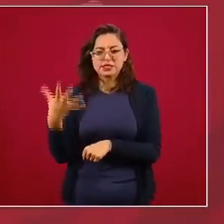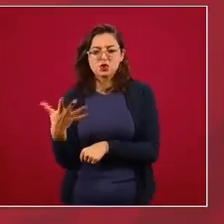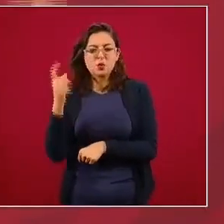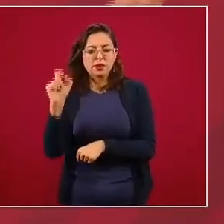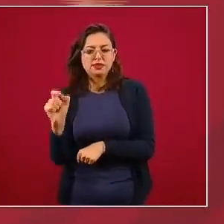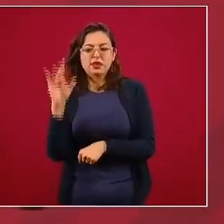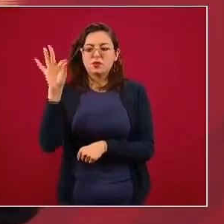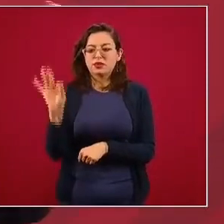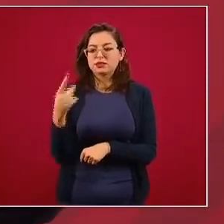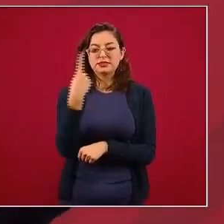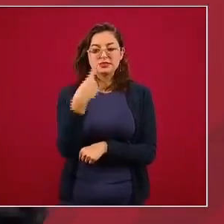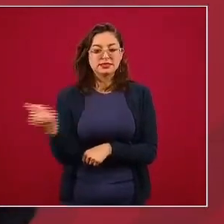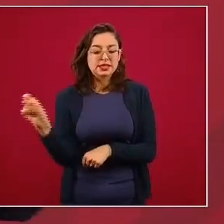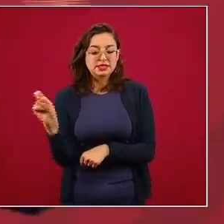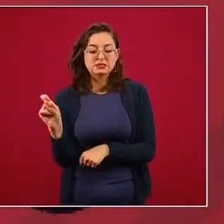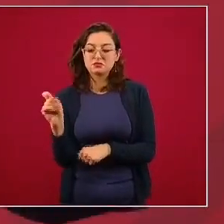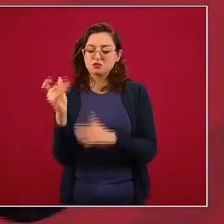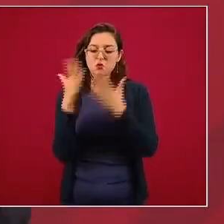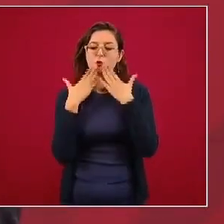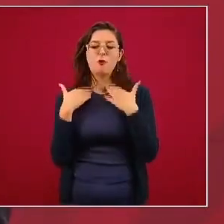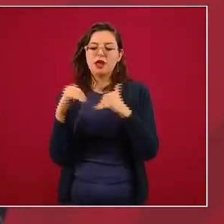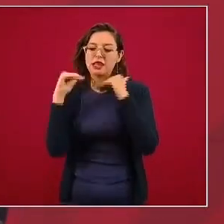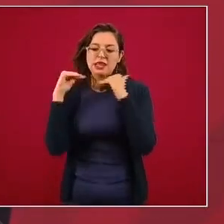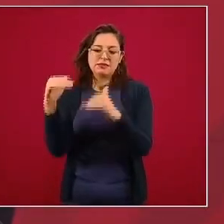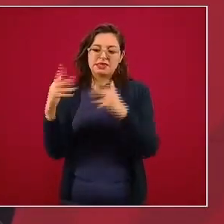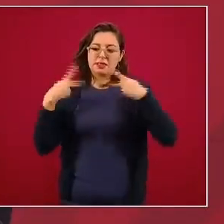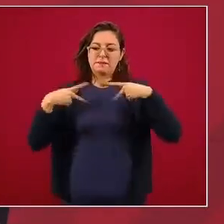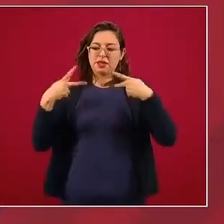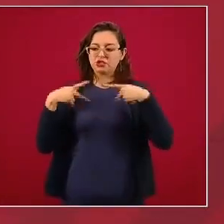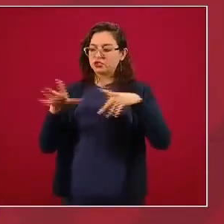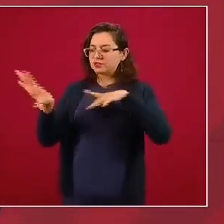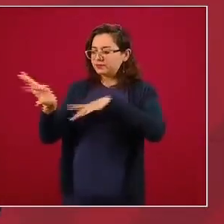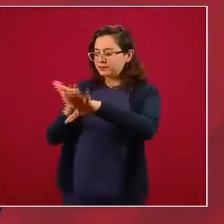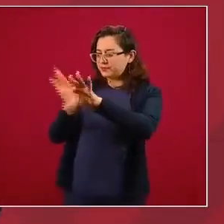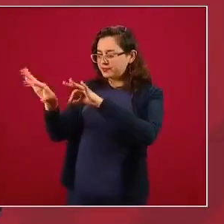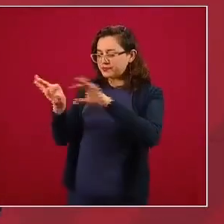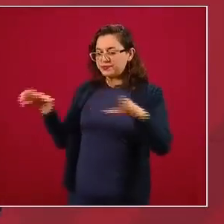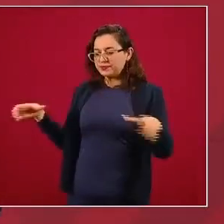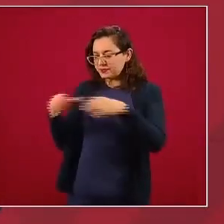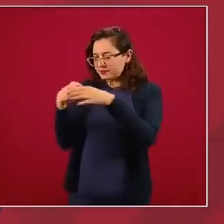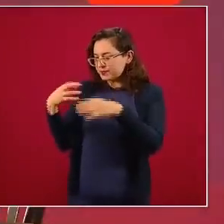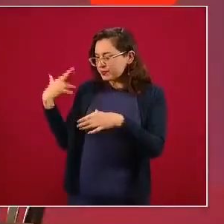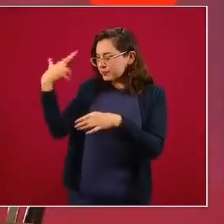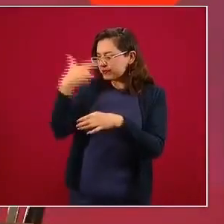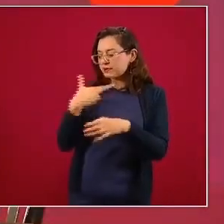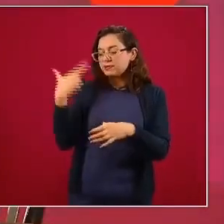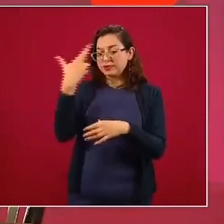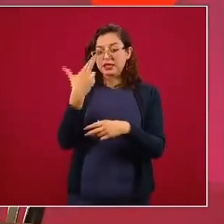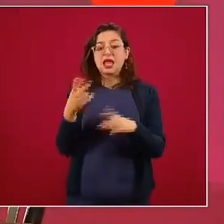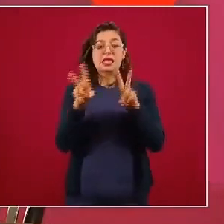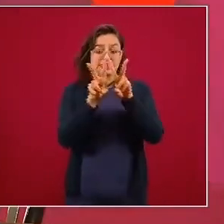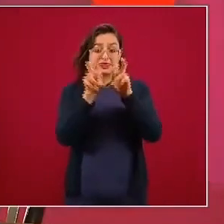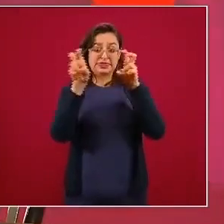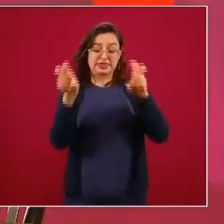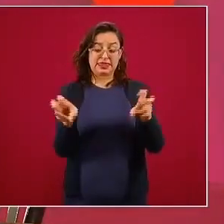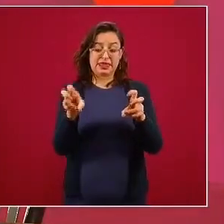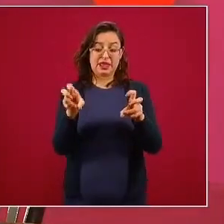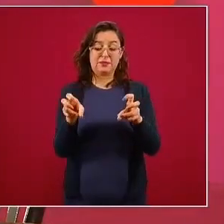20, 40, 100, es decir, no hay un límite, una cantidad de personas. Y se ha hablado de este tema de